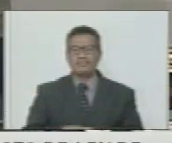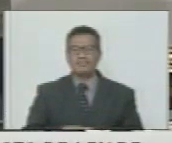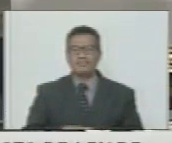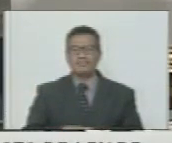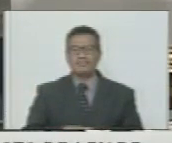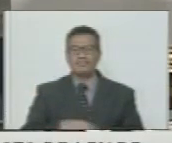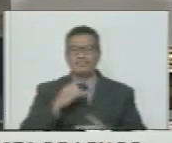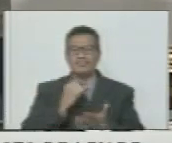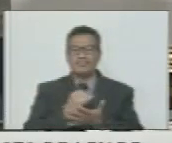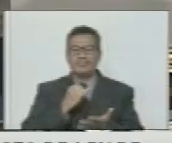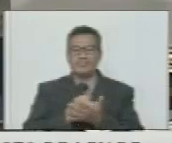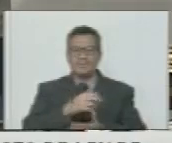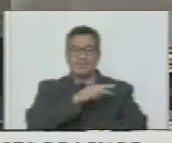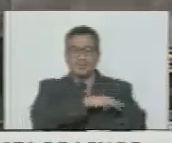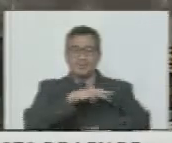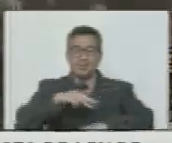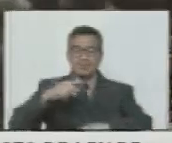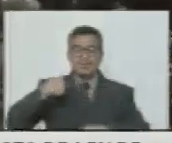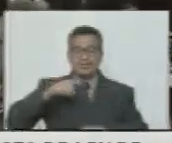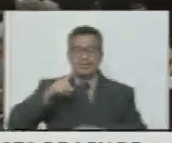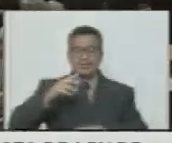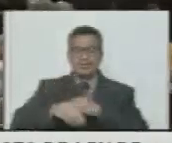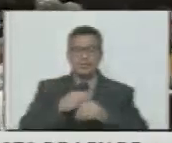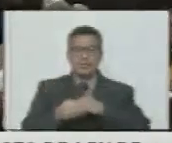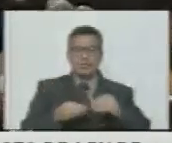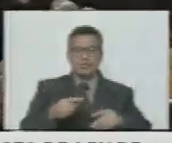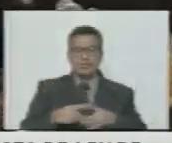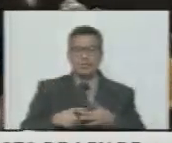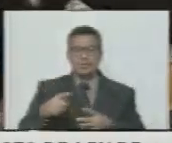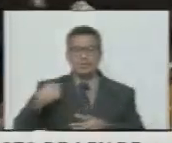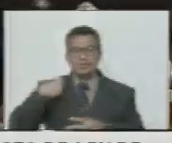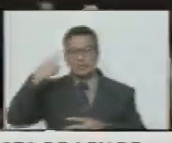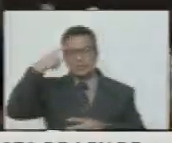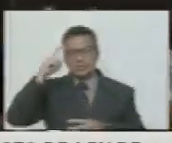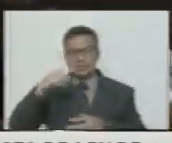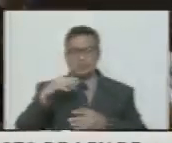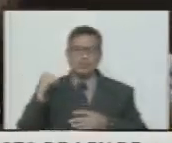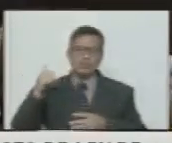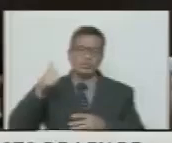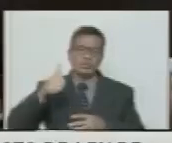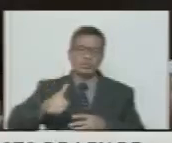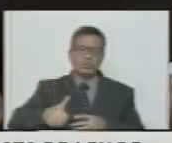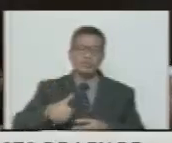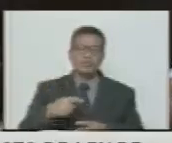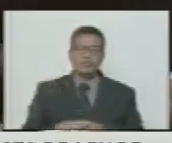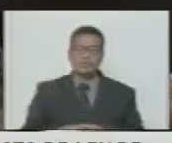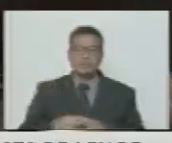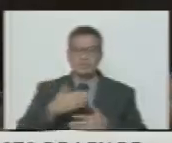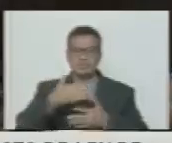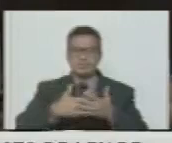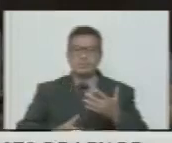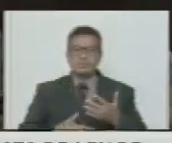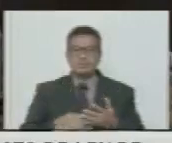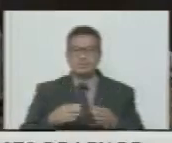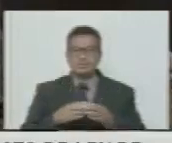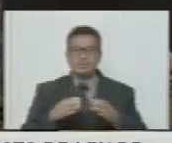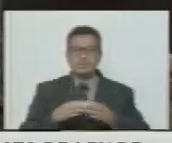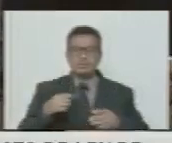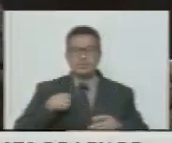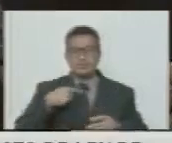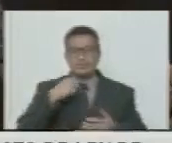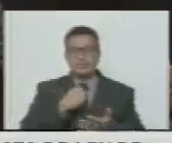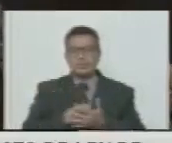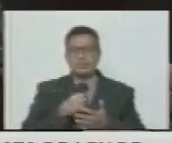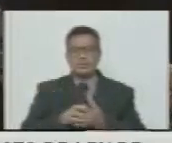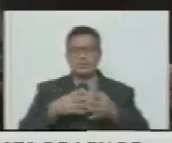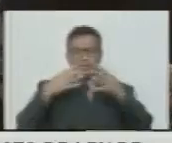la comprobación moral corresponde a ver cuál ha sido su trayectoria, si tiene algún tipo de antecedente, como